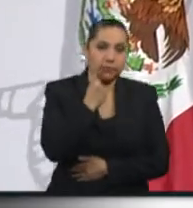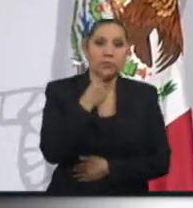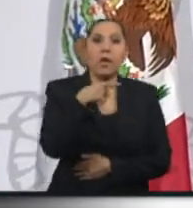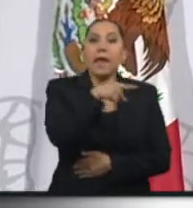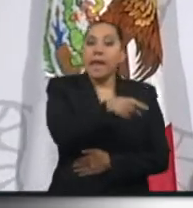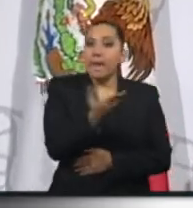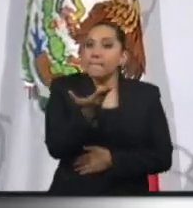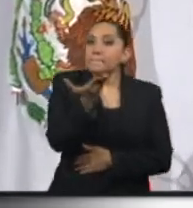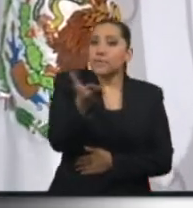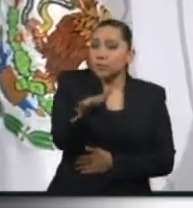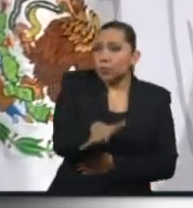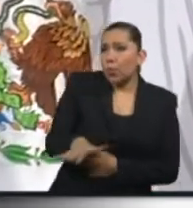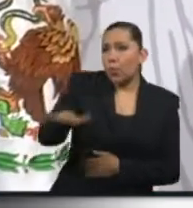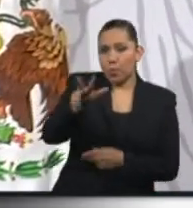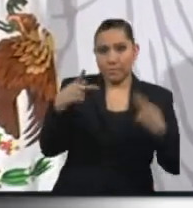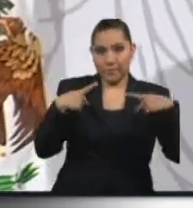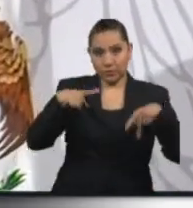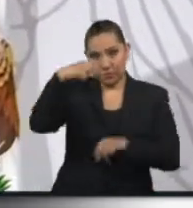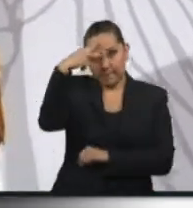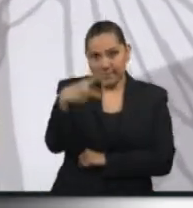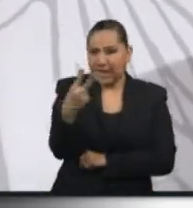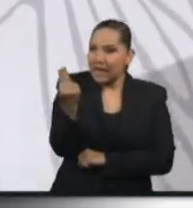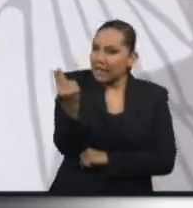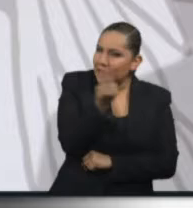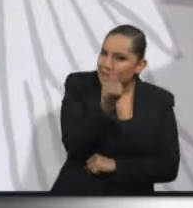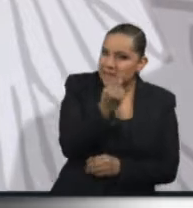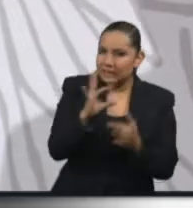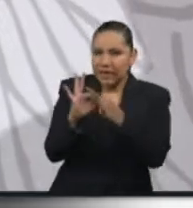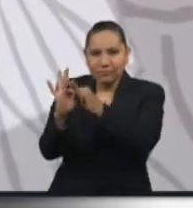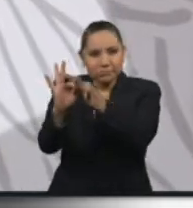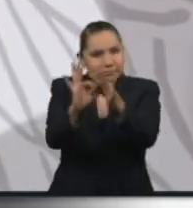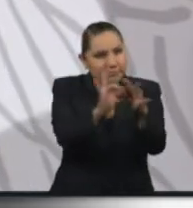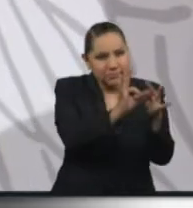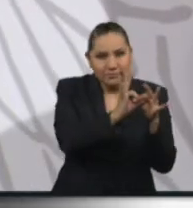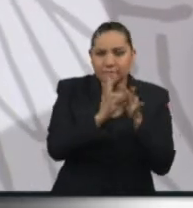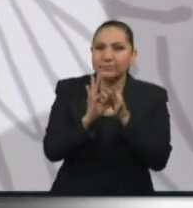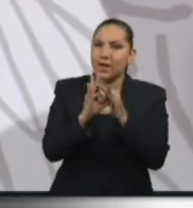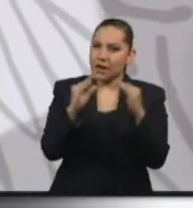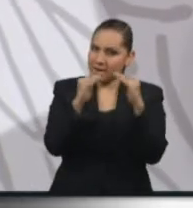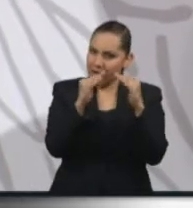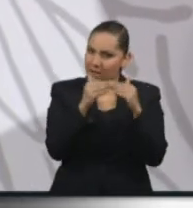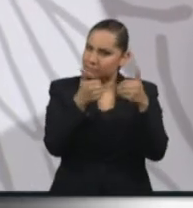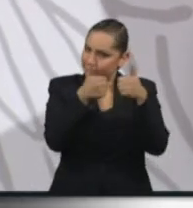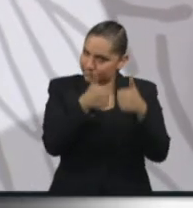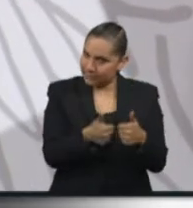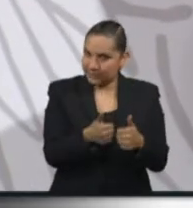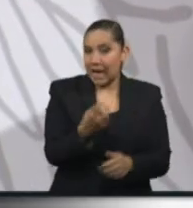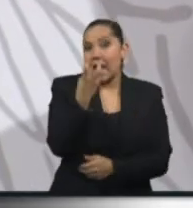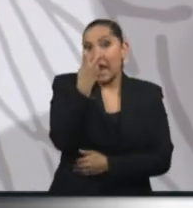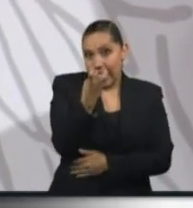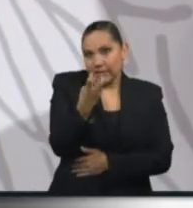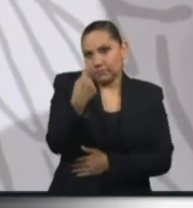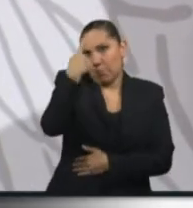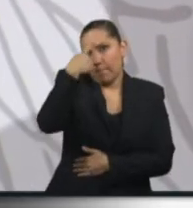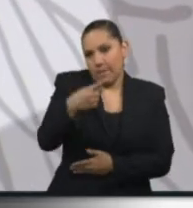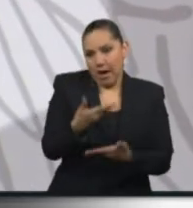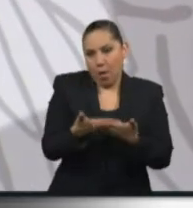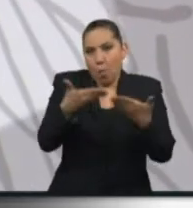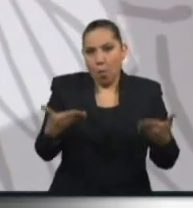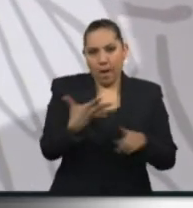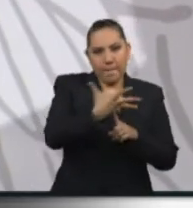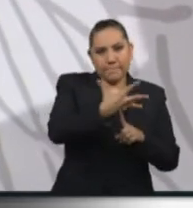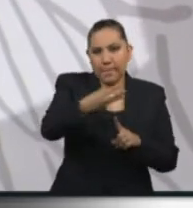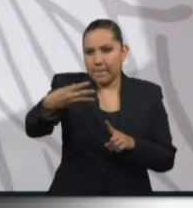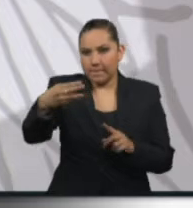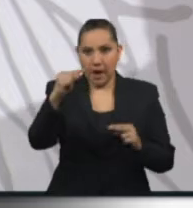unidad de las familias mexicanas. ¿Para qué? Bueno, pues para permanecer en sus casas y así enfrentar la fase 2 de la epidemia por